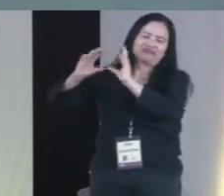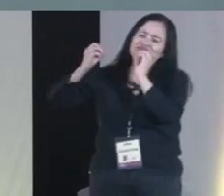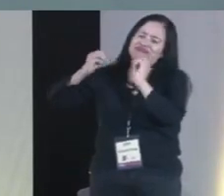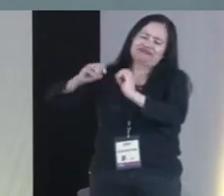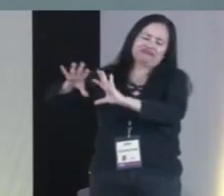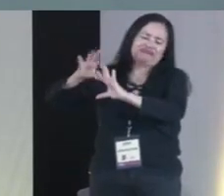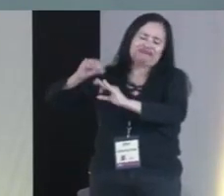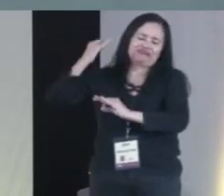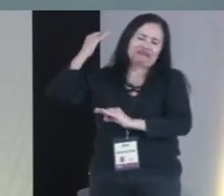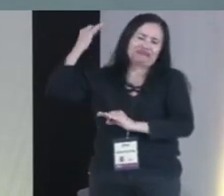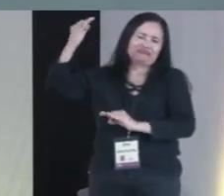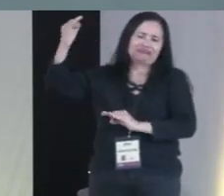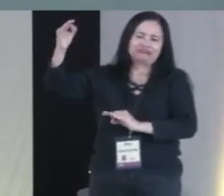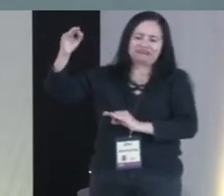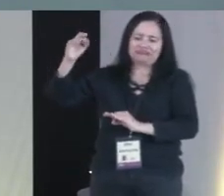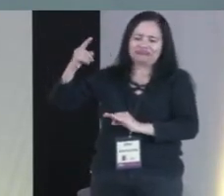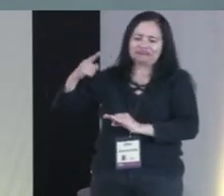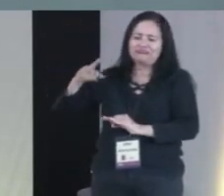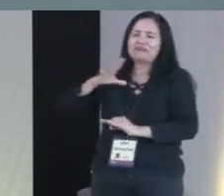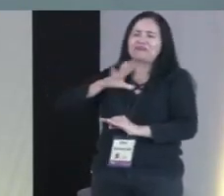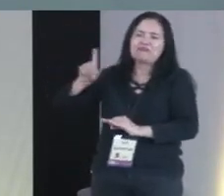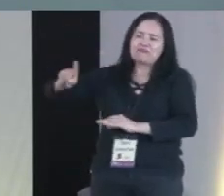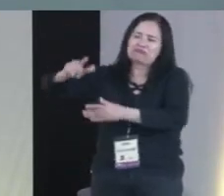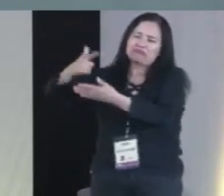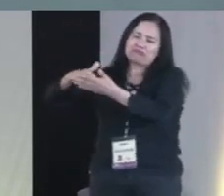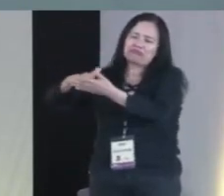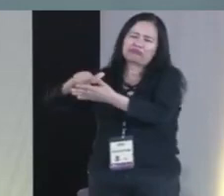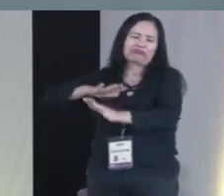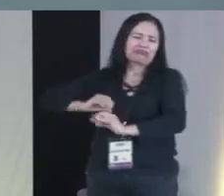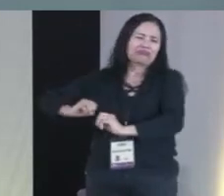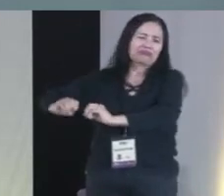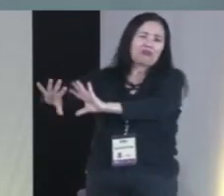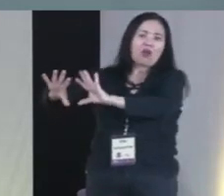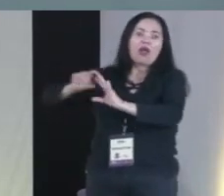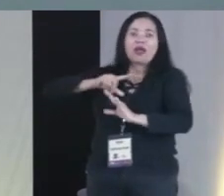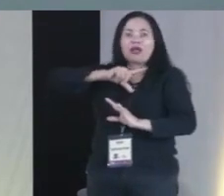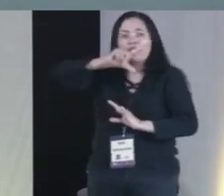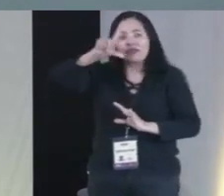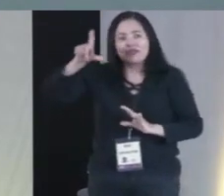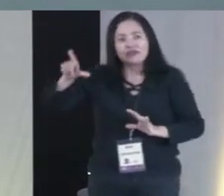durante un tiempo en una almería, pero después pasó